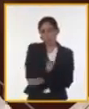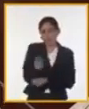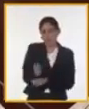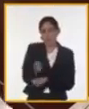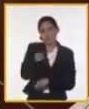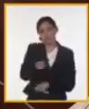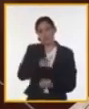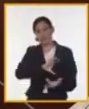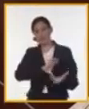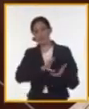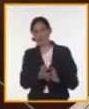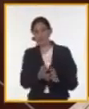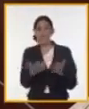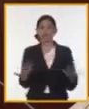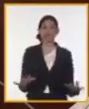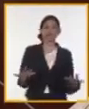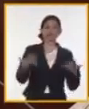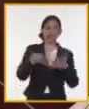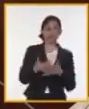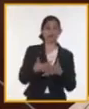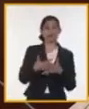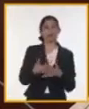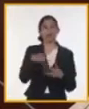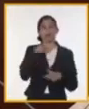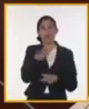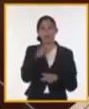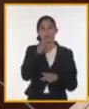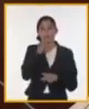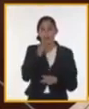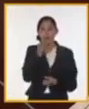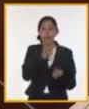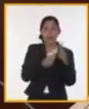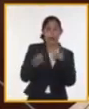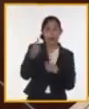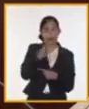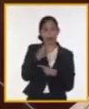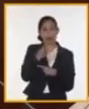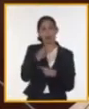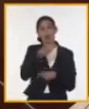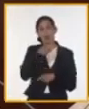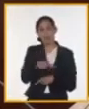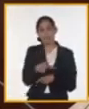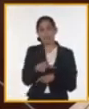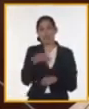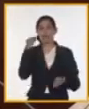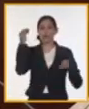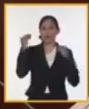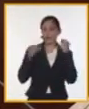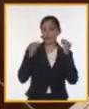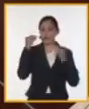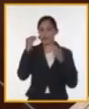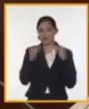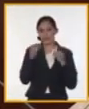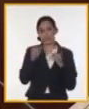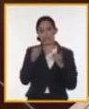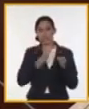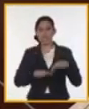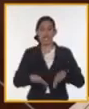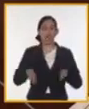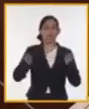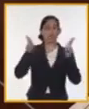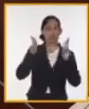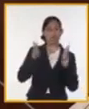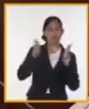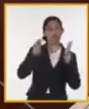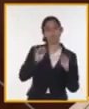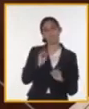manera creo que se refleja, como decía, no se puede ampliar, pero se refleja en el análisis que se hace en el acuerdo, que